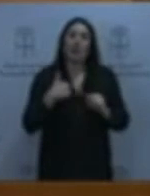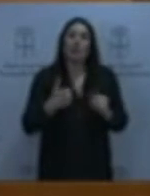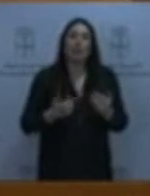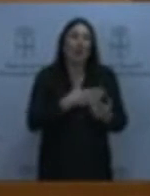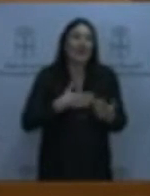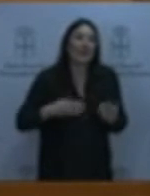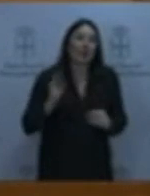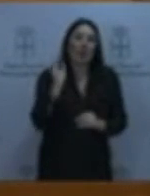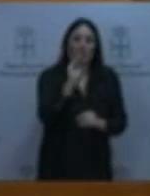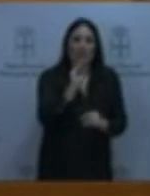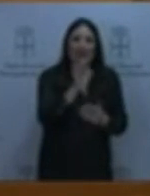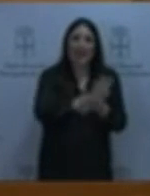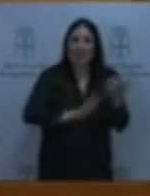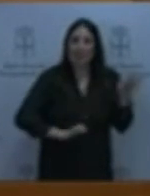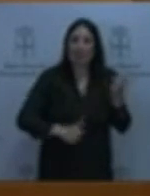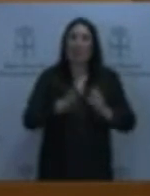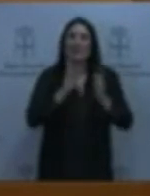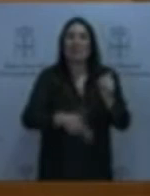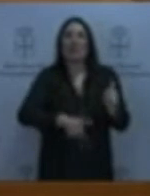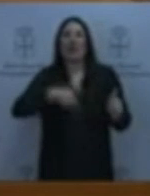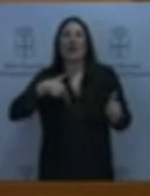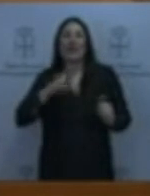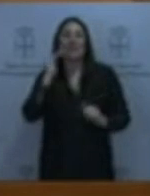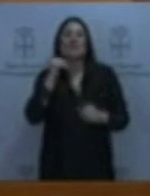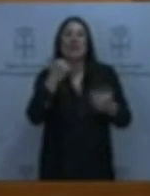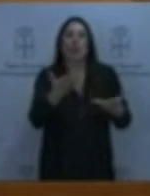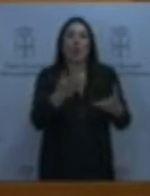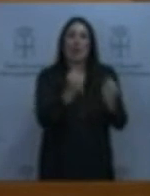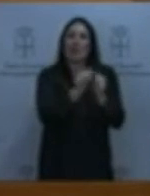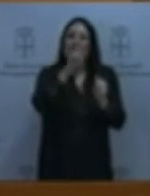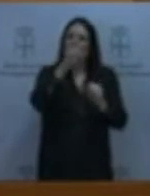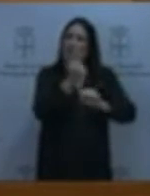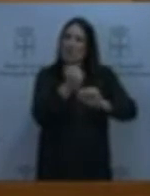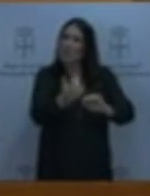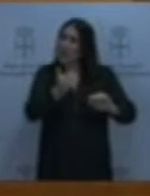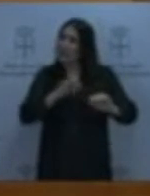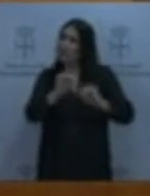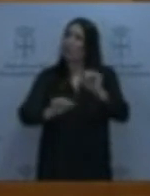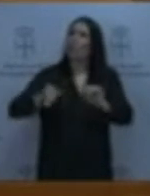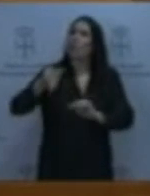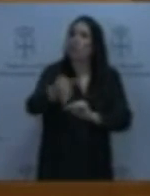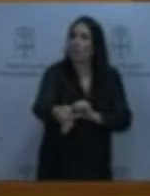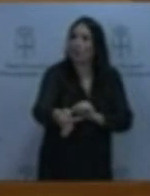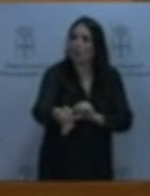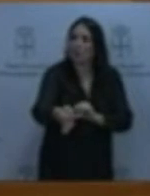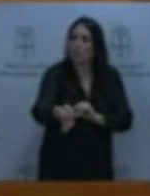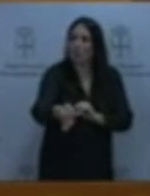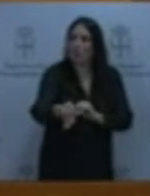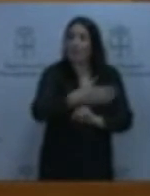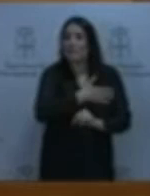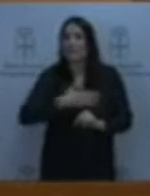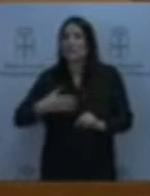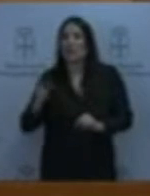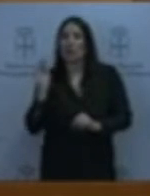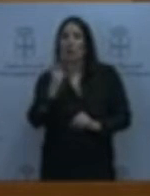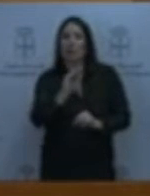preguntar de qué fecha es el informe de la intervención general, si es de antes del 22 de diciembre o en fecha posterior. Le quiero preguntar cuándo